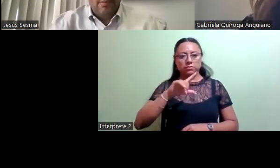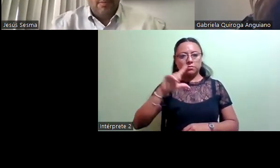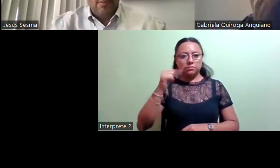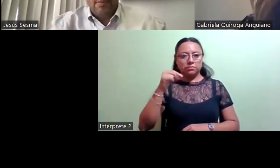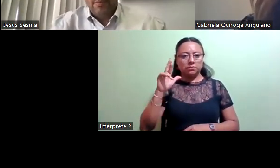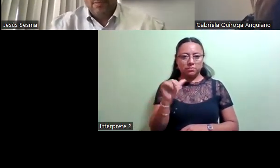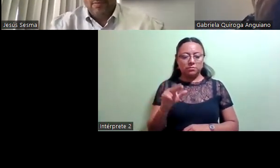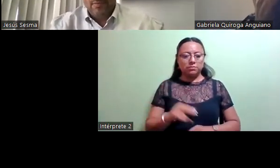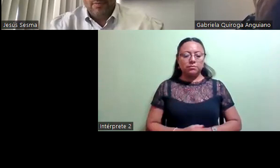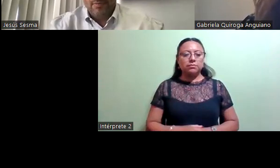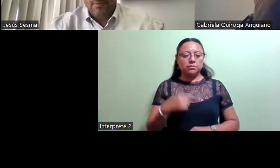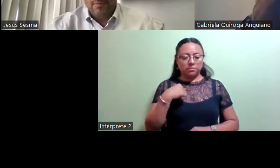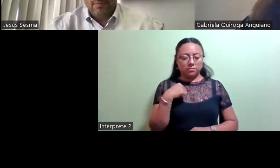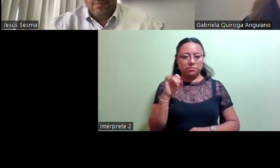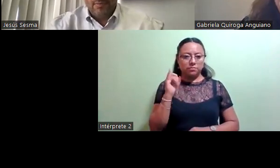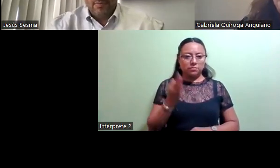Diputado Cristian Moctezuma González.